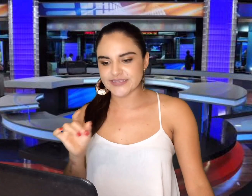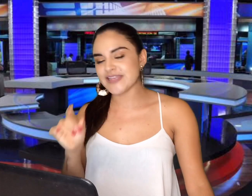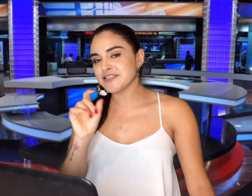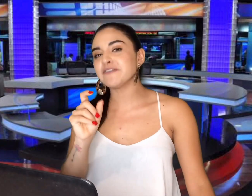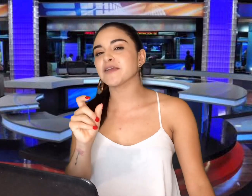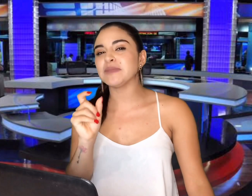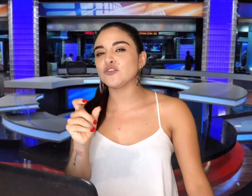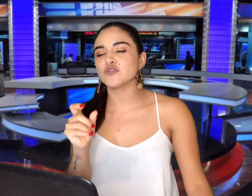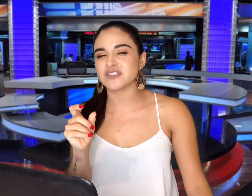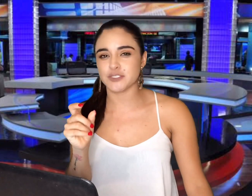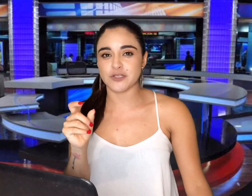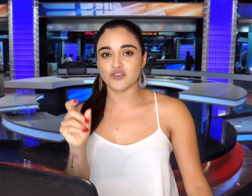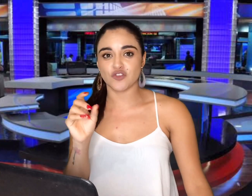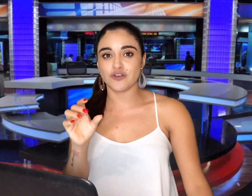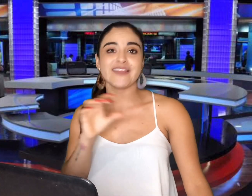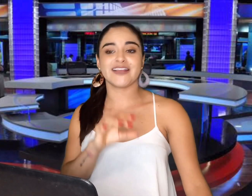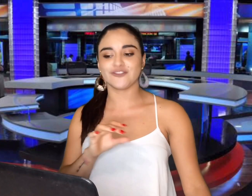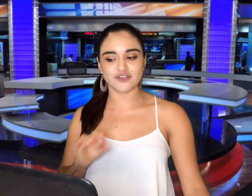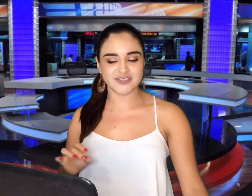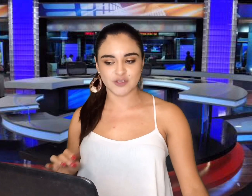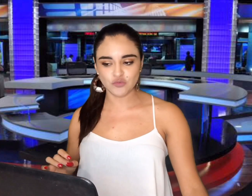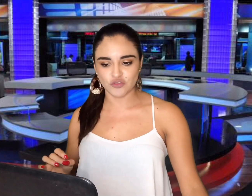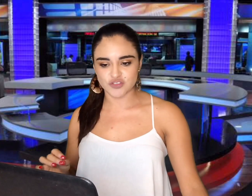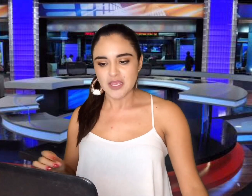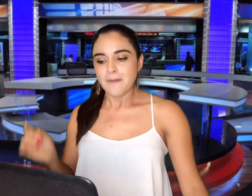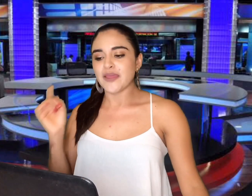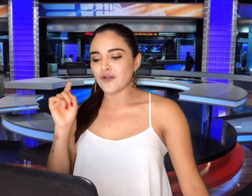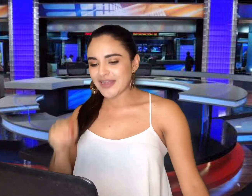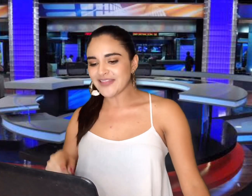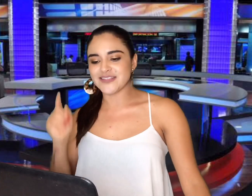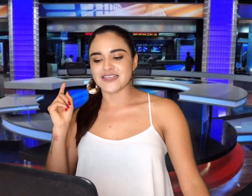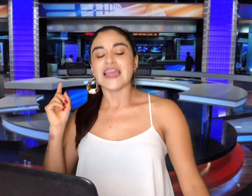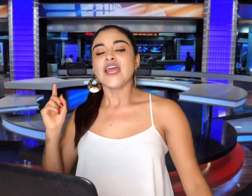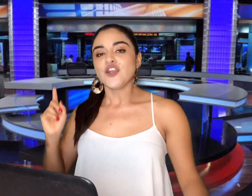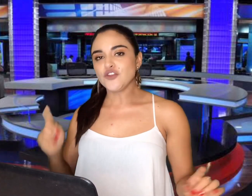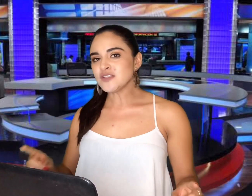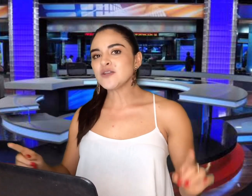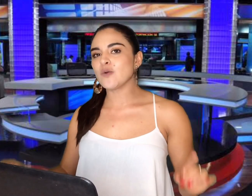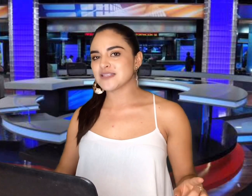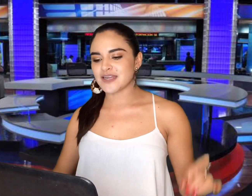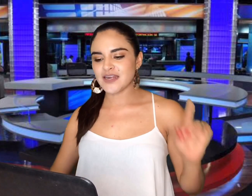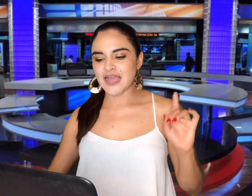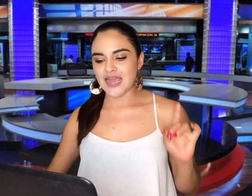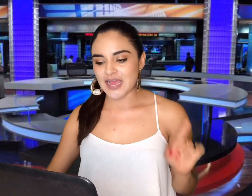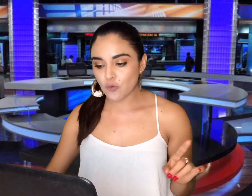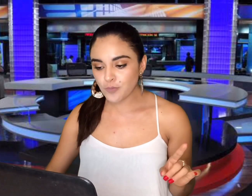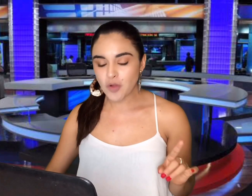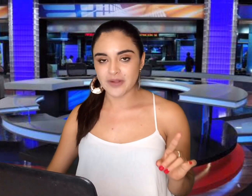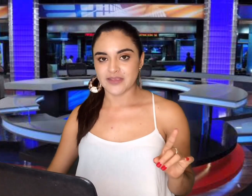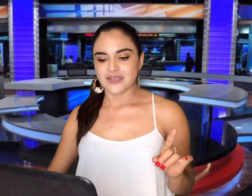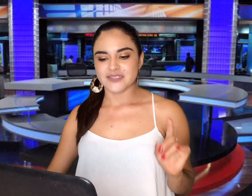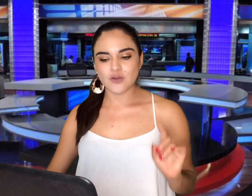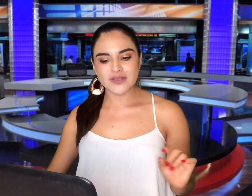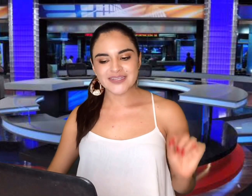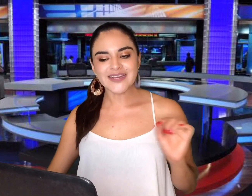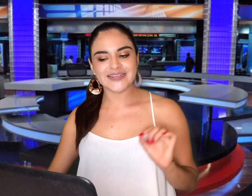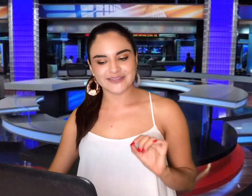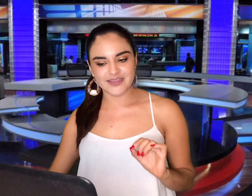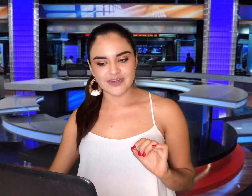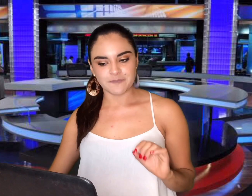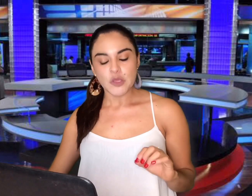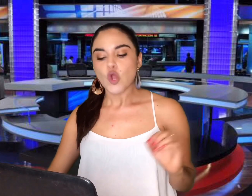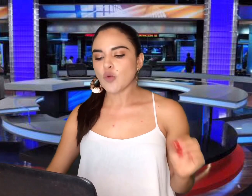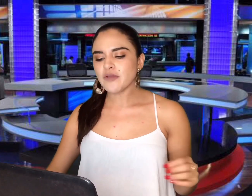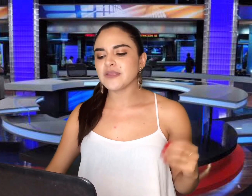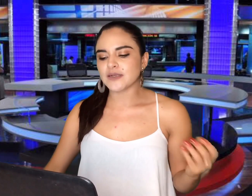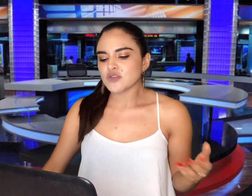chequen se este fragmento que ustedes vieron solo era de 14 segundos pero acá dice no secuestran a un pobre secuestran al que